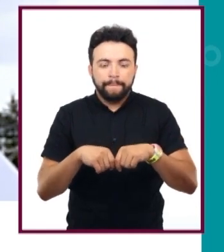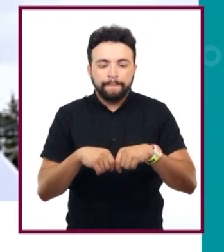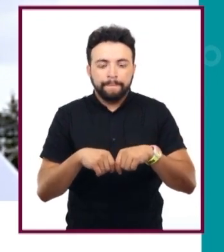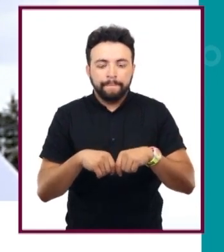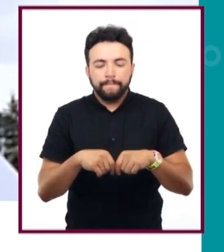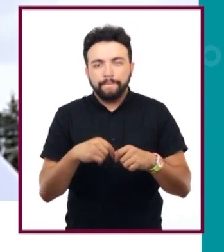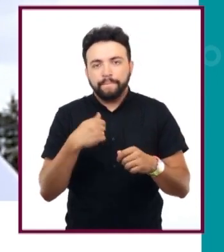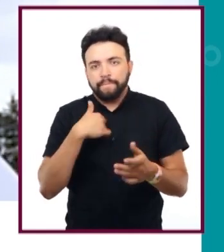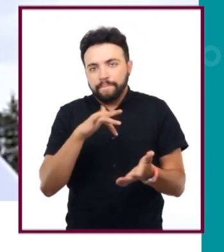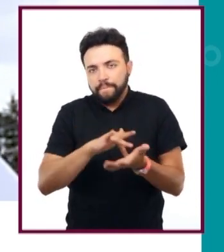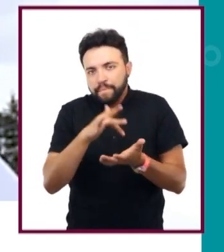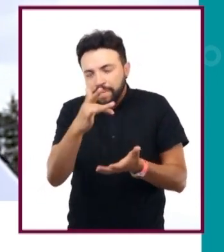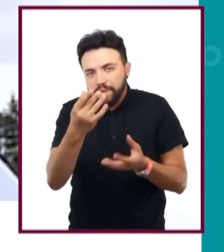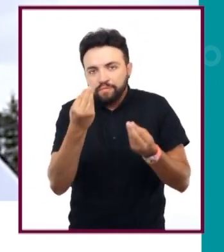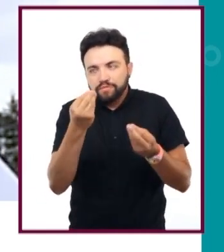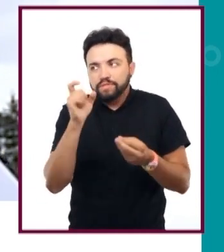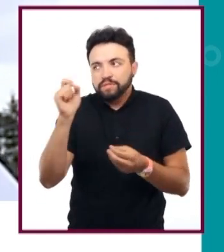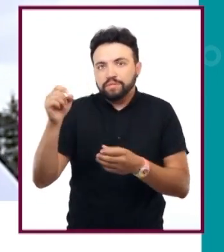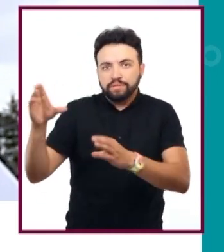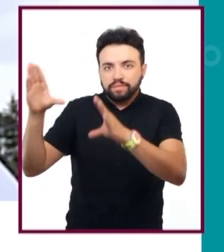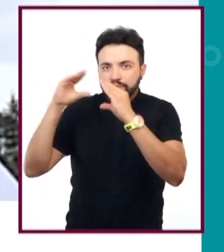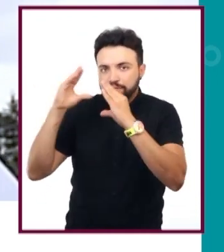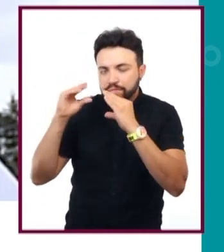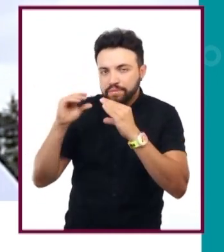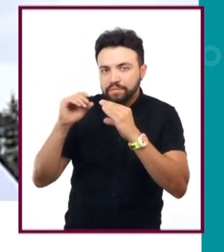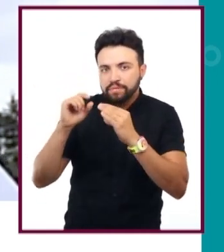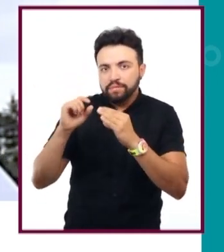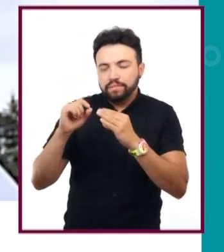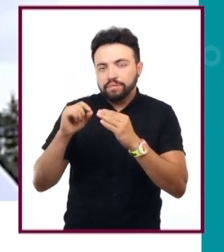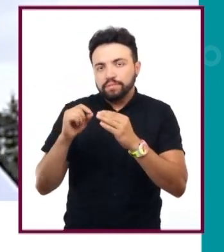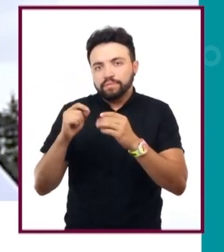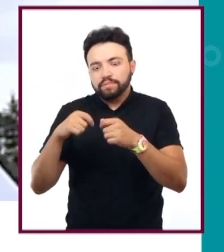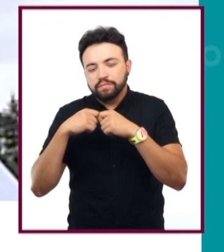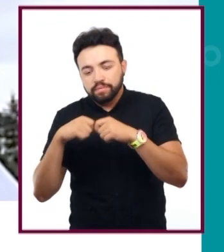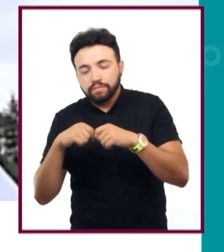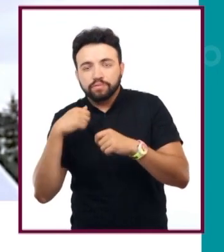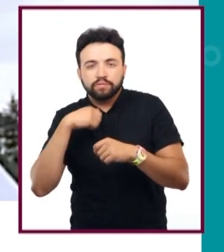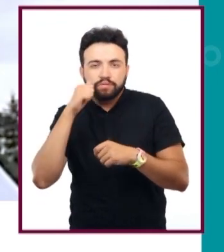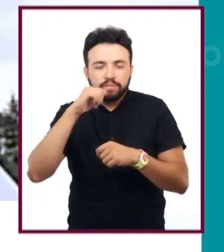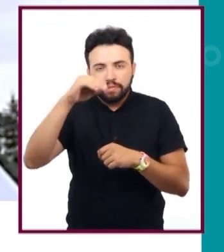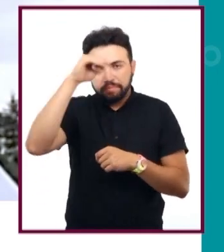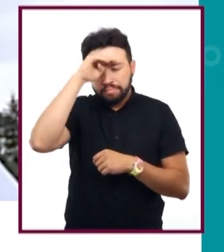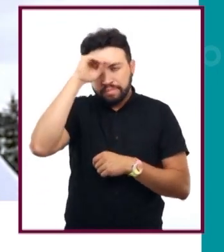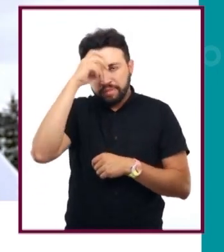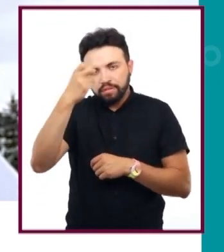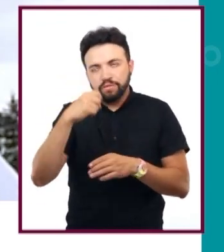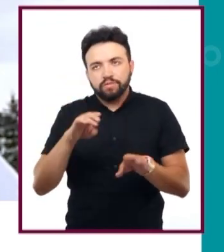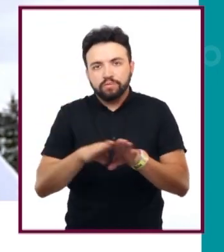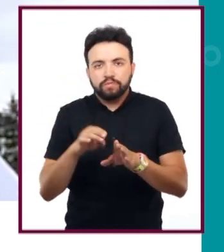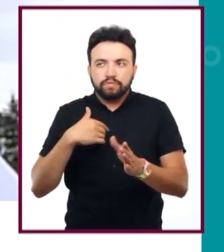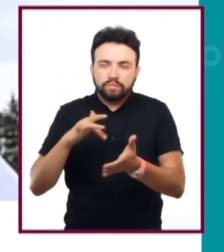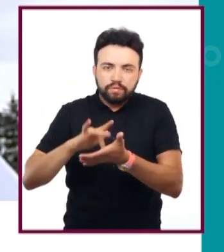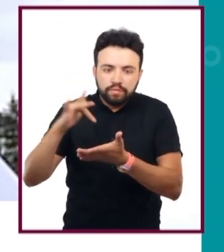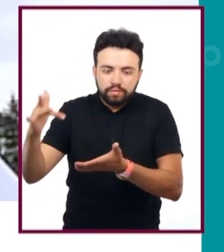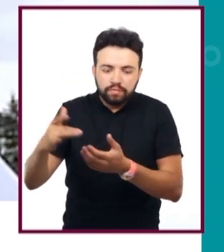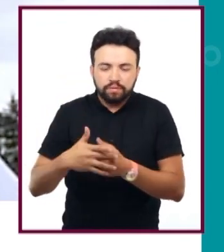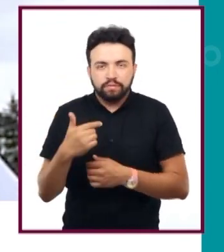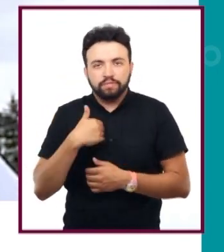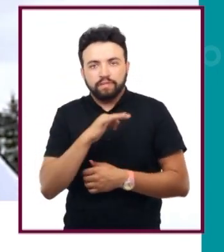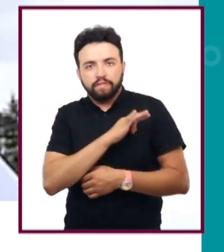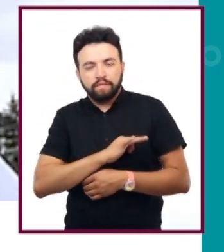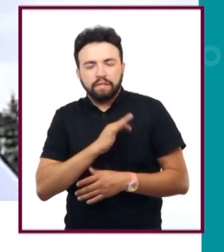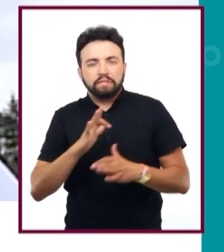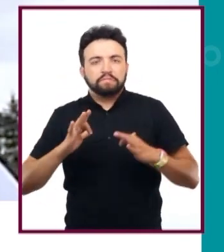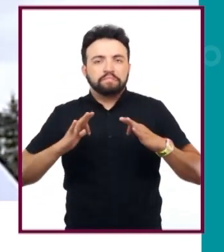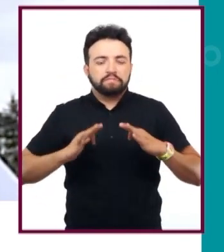como me enseñaron a tejer. Lo agradezco mucho quien me lo enseñó, y así